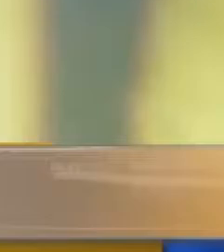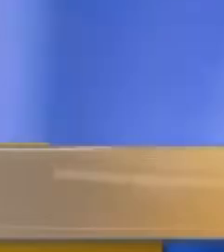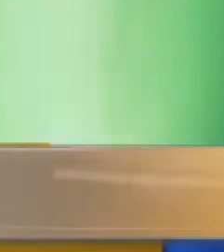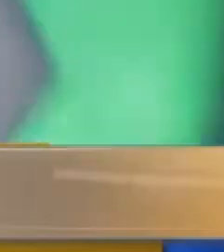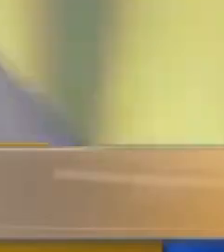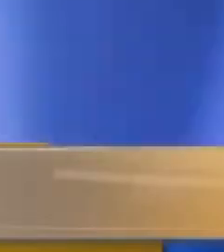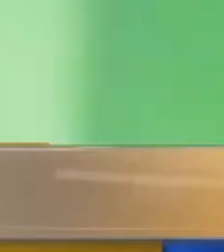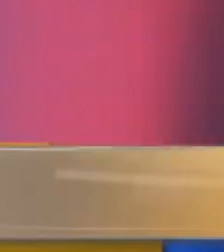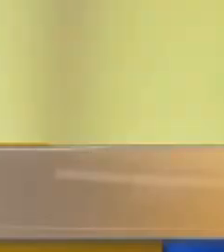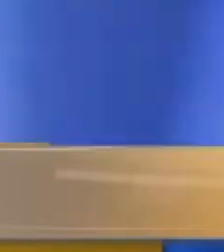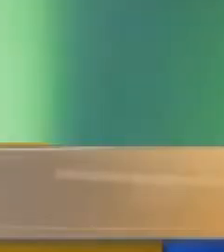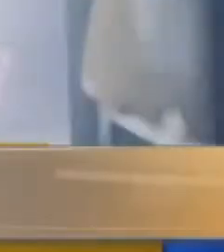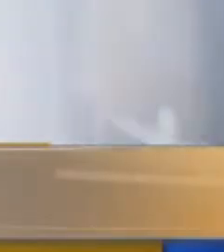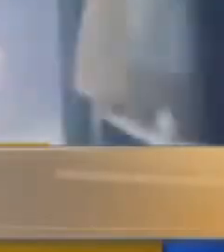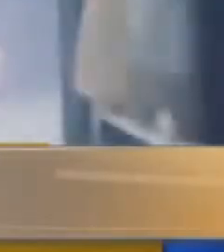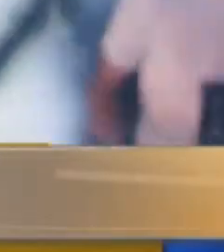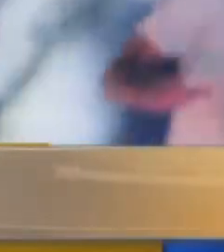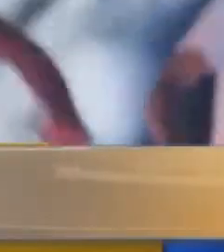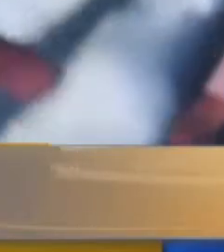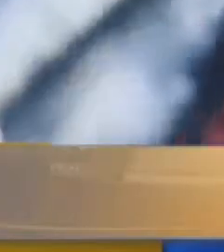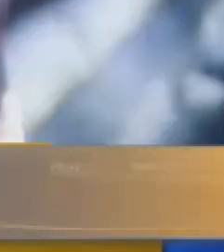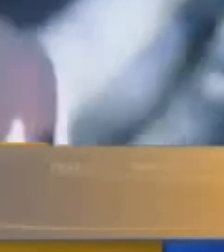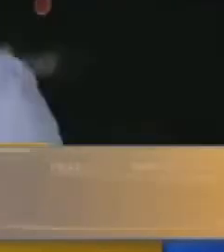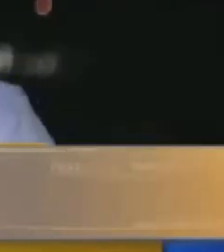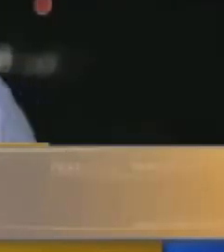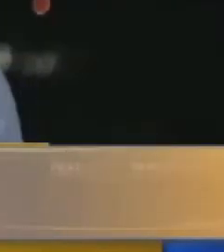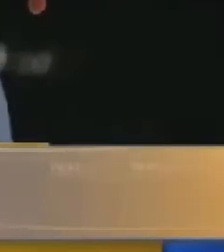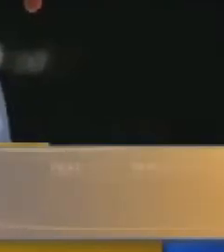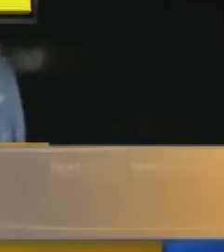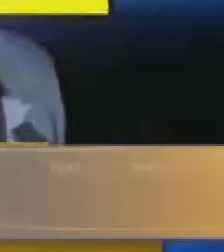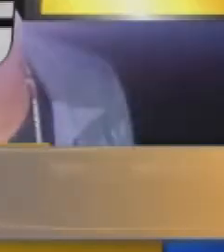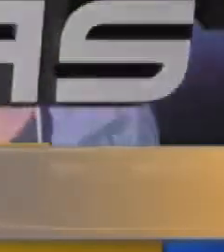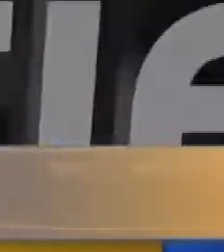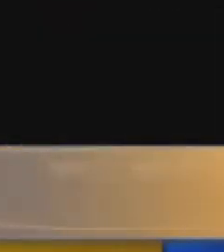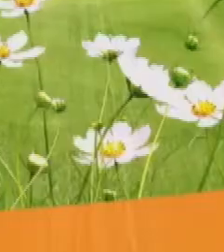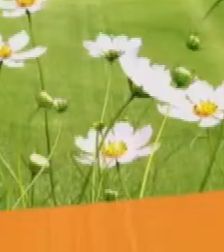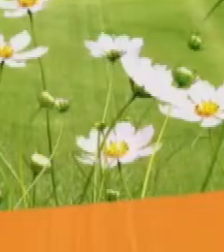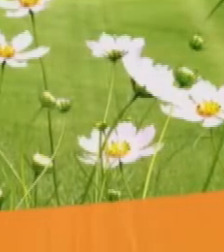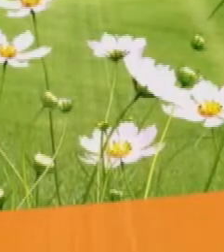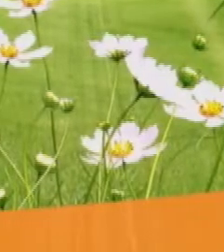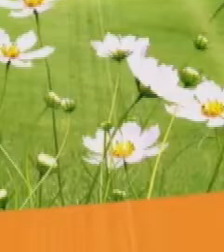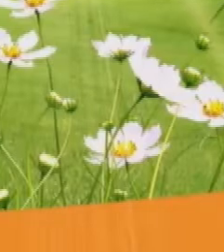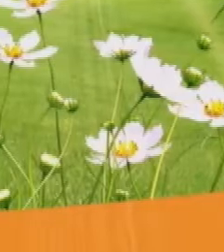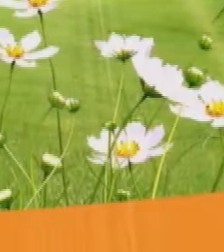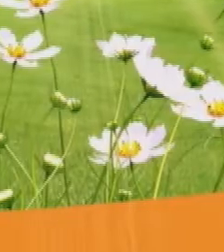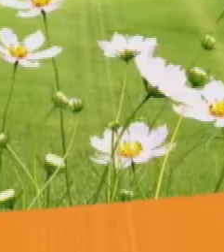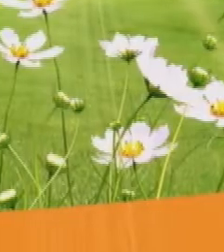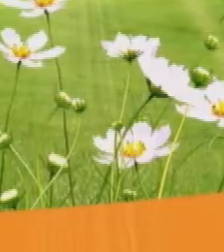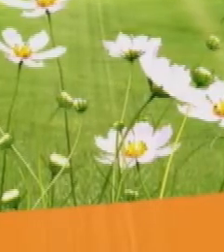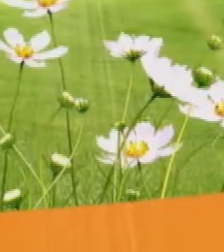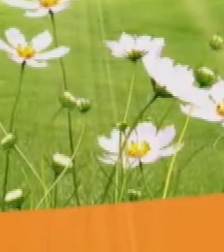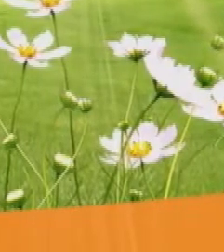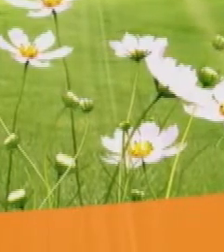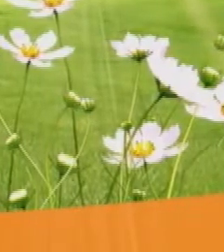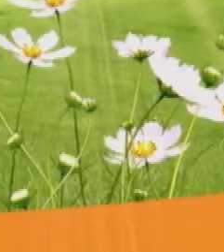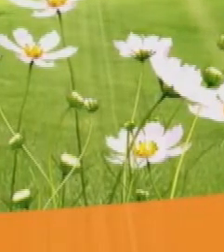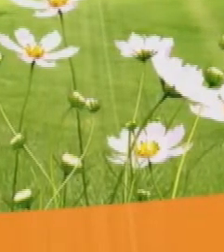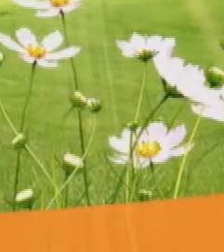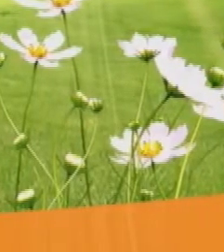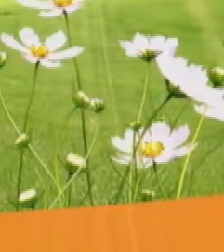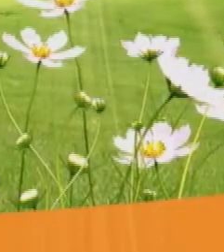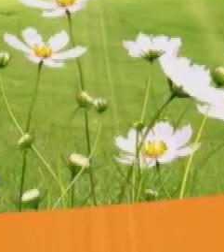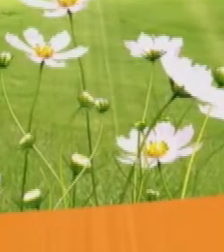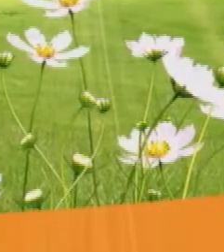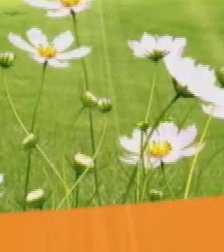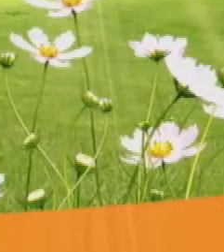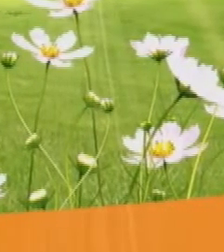obra social de la Policía Nacional que tiene lugar a partir de las 7 de la noche en el Club Infantas. Con el patrocinio de Barzol Ecológico, Barzol Aroma,